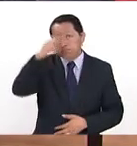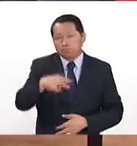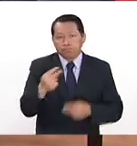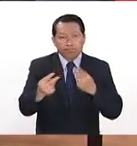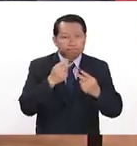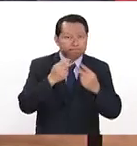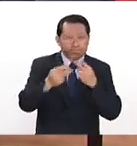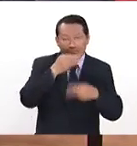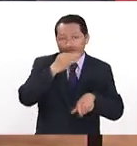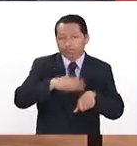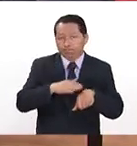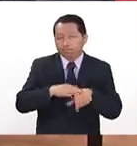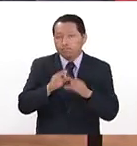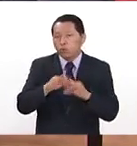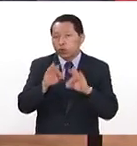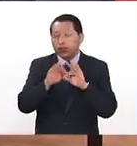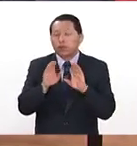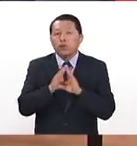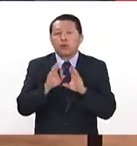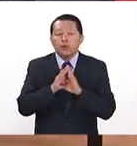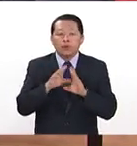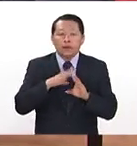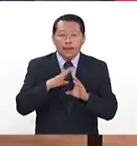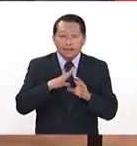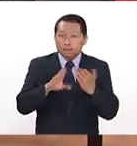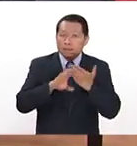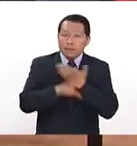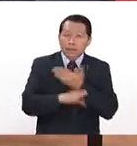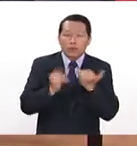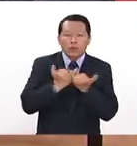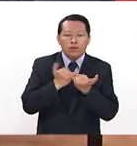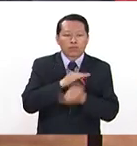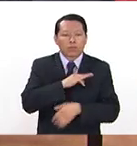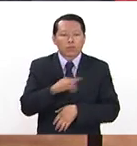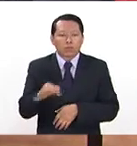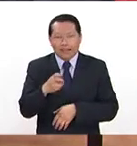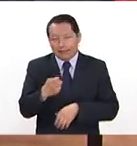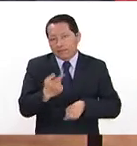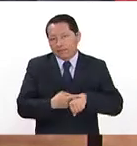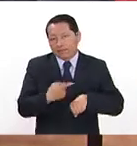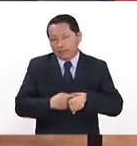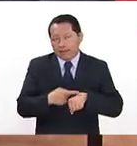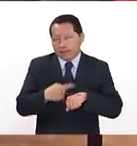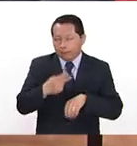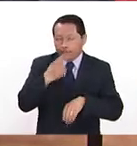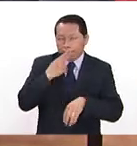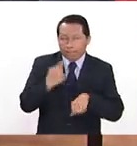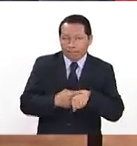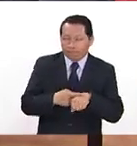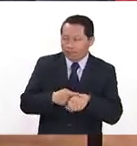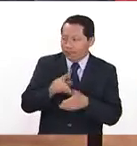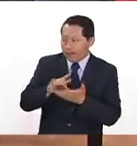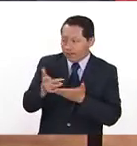ven, la importancia de lo que es prevenir y sobre todo tratarse también esta enfermedad de diabetes. Muchísimas gracias. Gracias por la oportunidad. Gracias a ti.